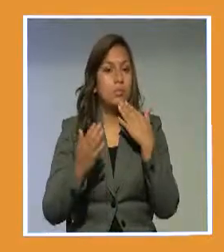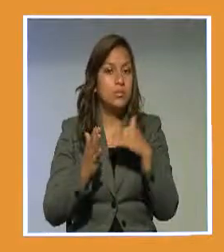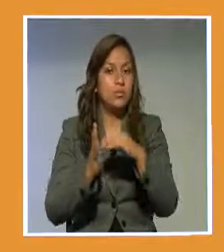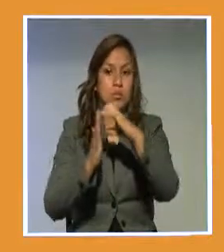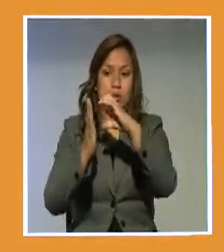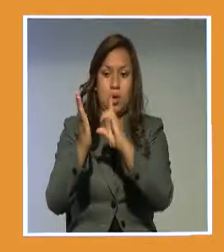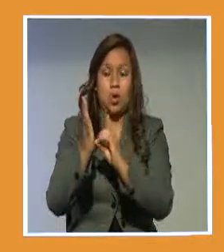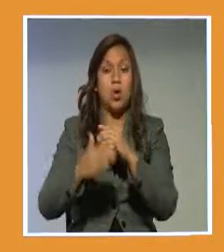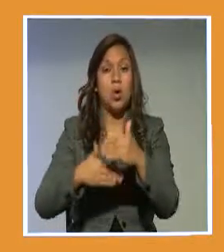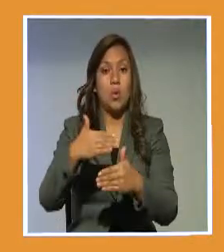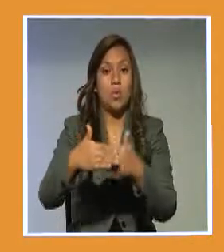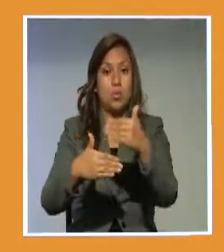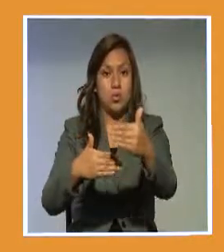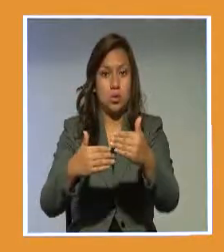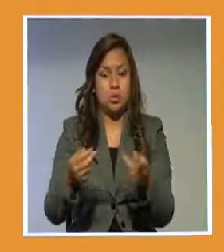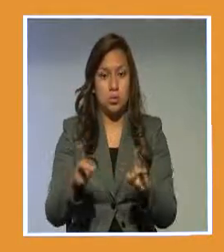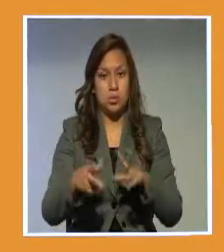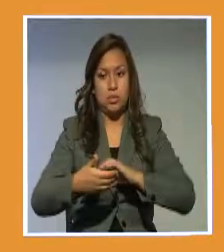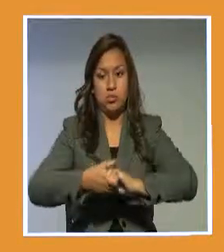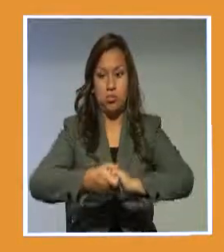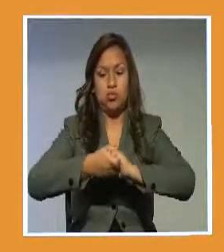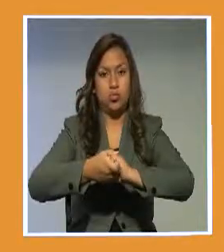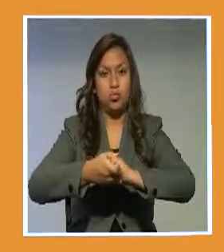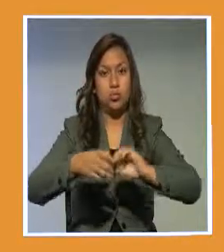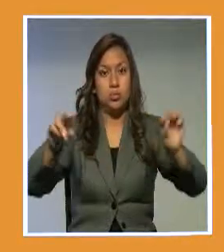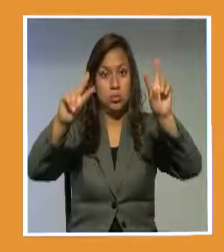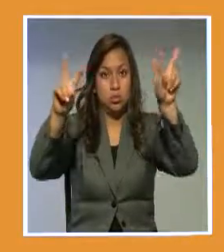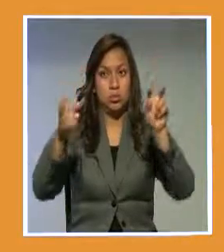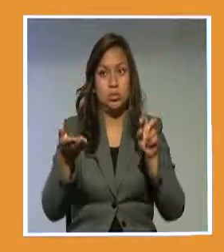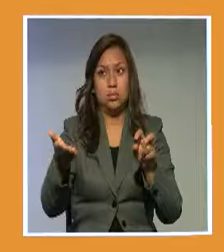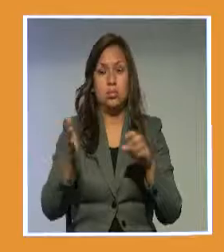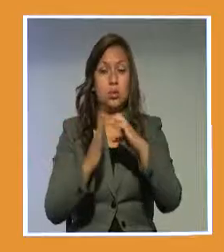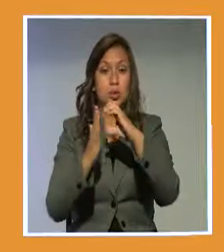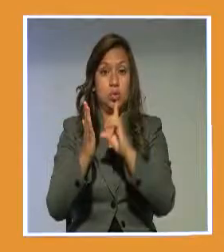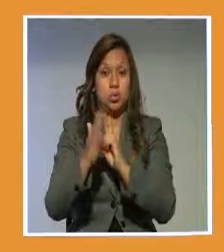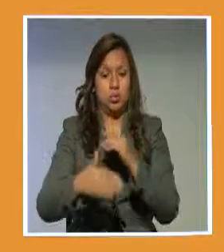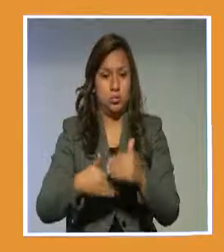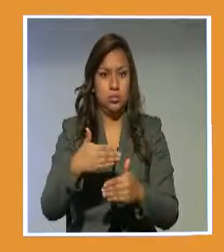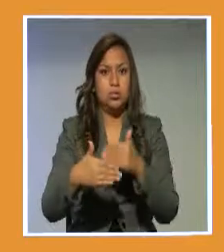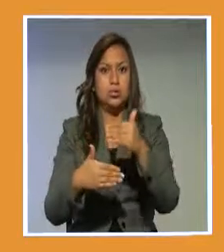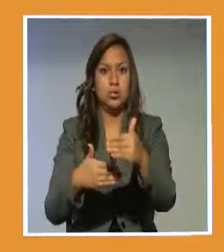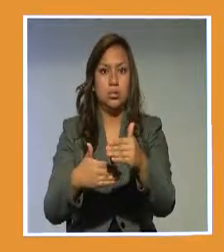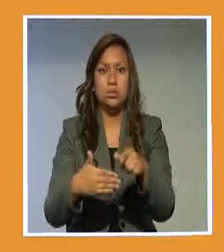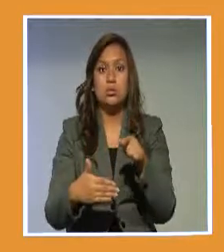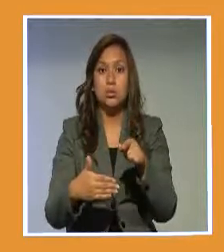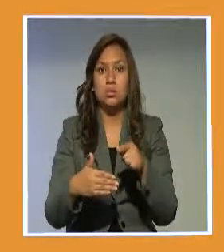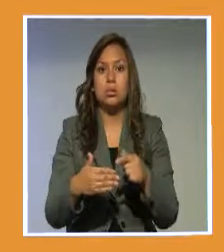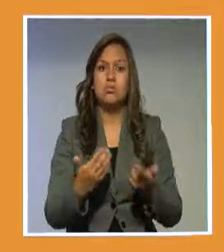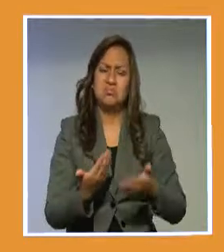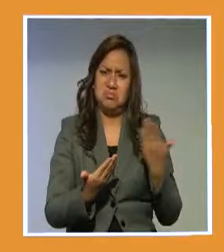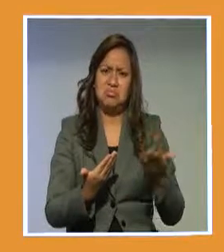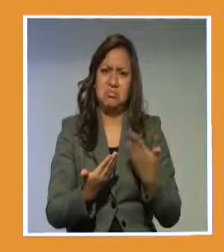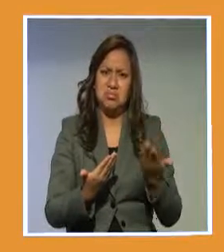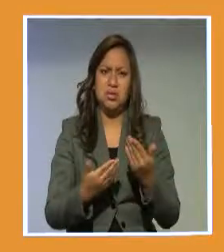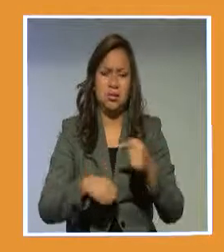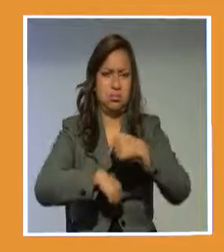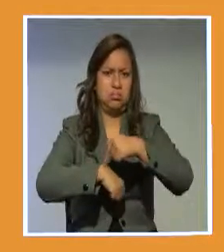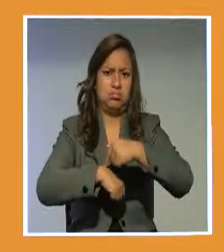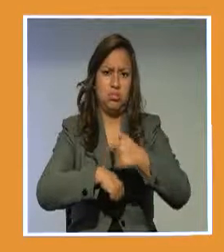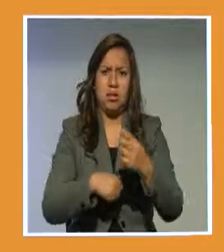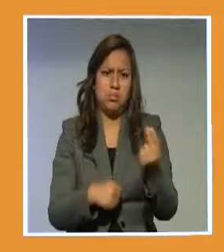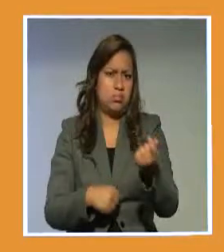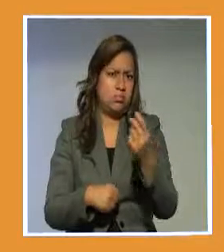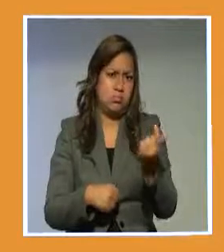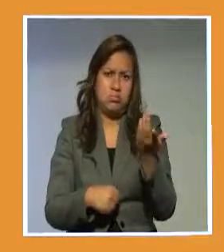Código de Procesos. Esto va de la mano sin duda alguna con el Código de Procesos. Entonces esto facilita los tiempos,